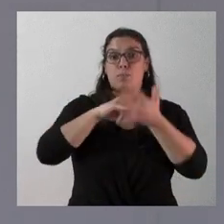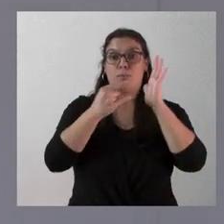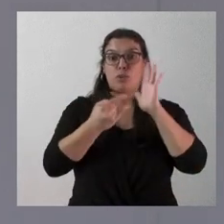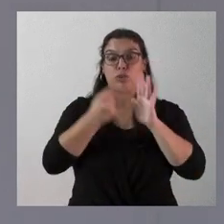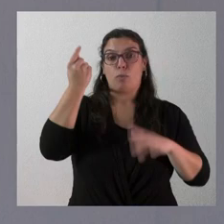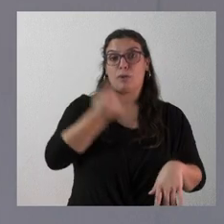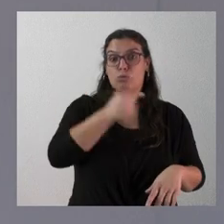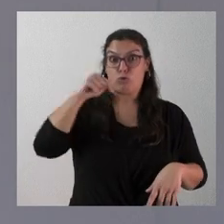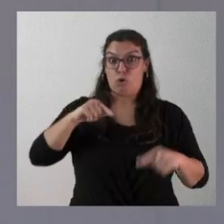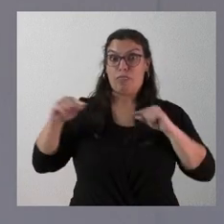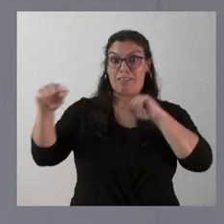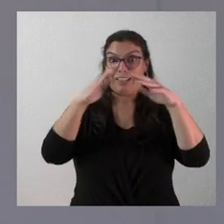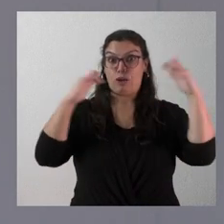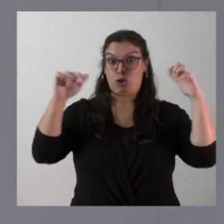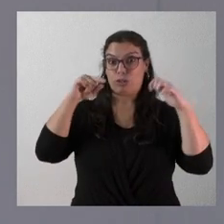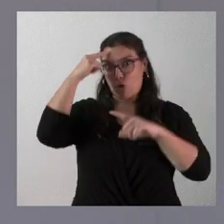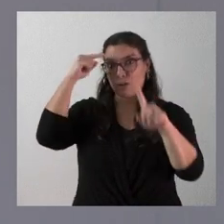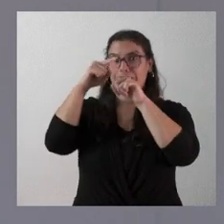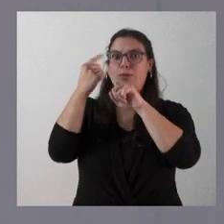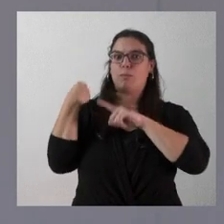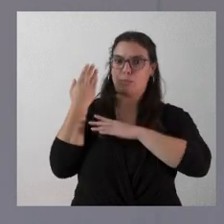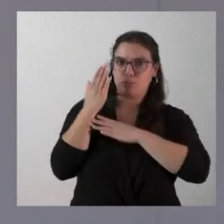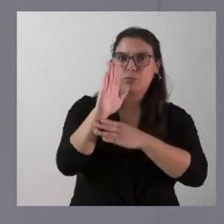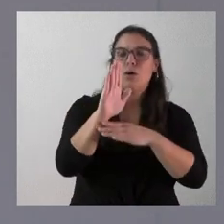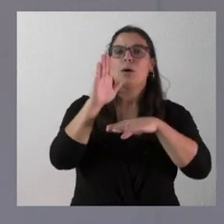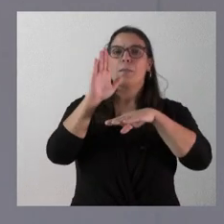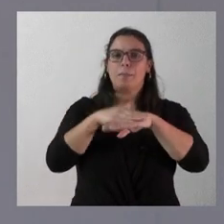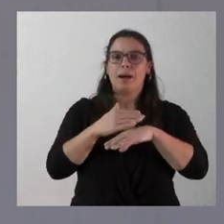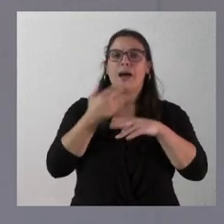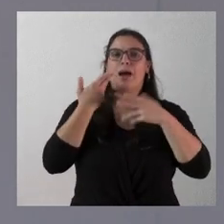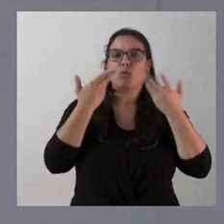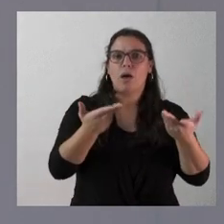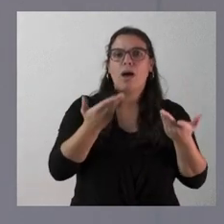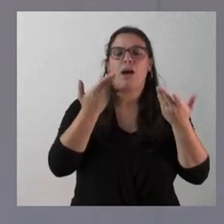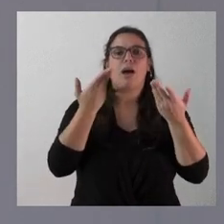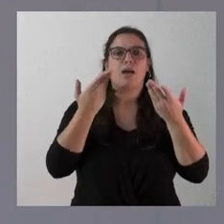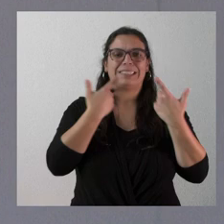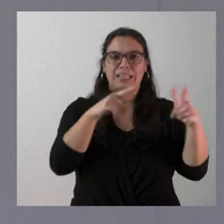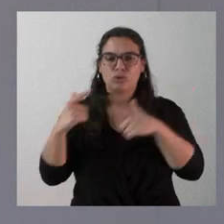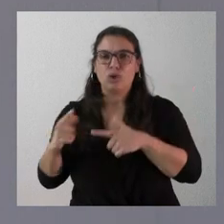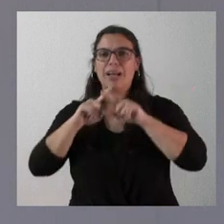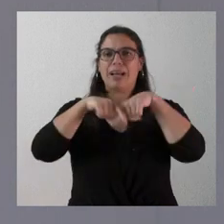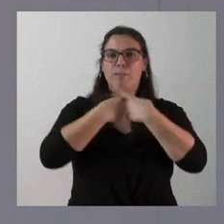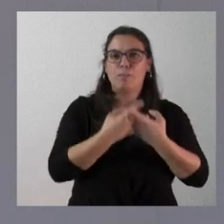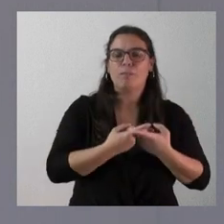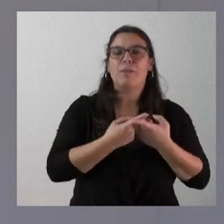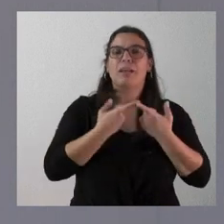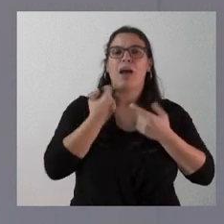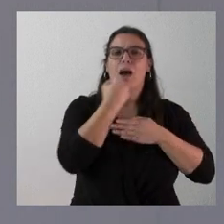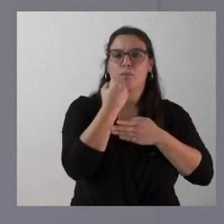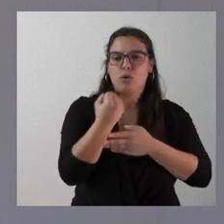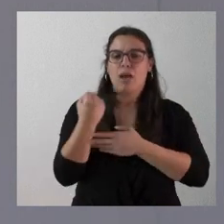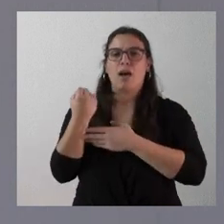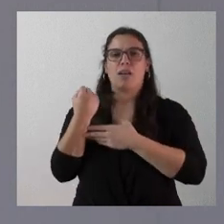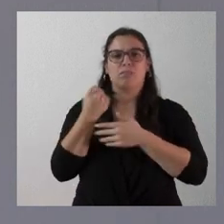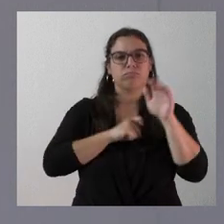Hoy va en esa dirección ayudar a estos sectores políticas en favor de las familias crecimiento muy importante de los apoyos a las familias